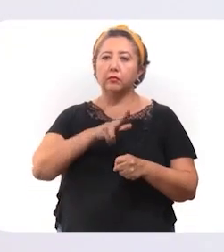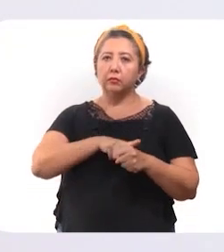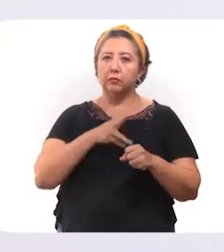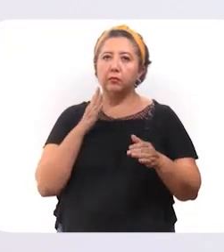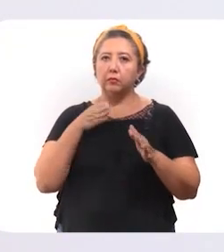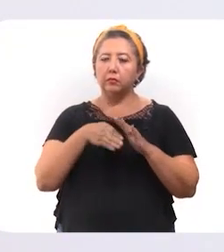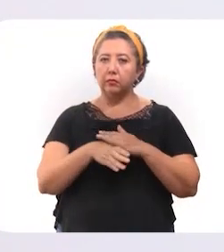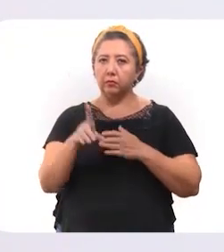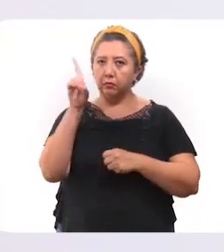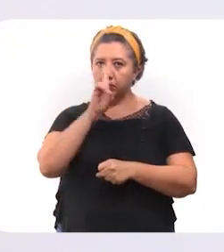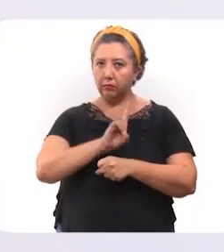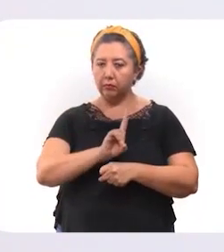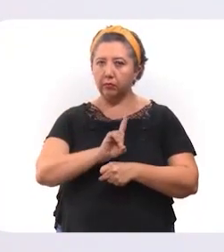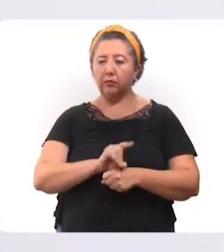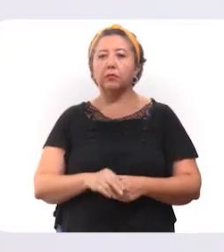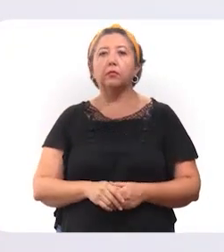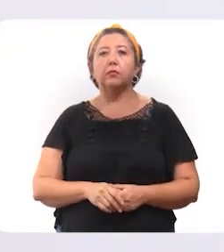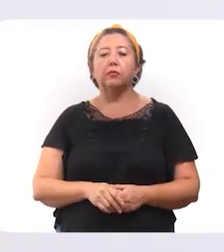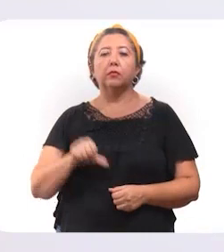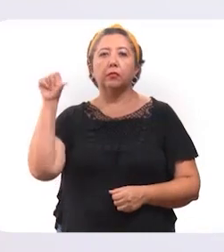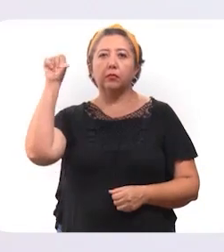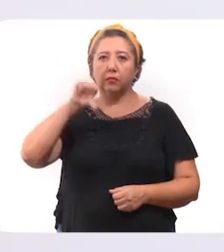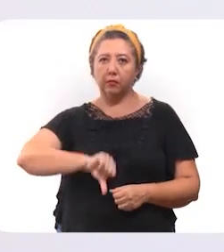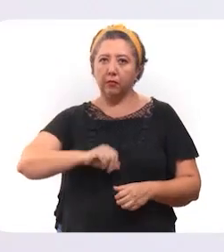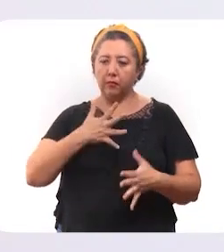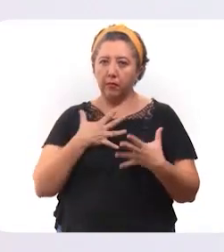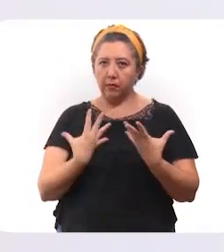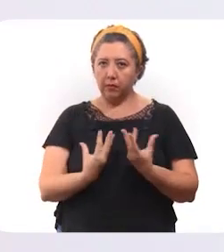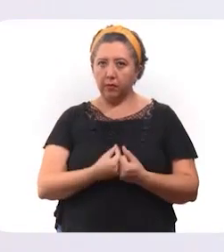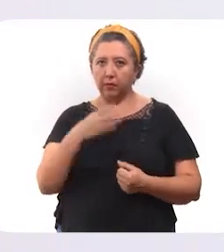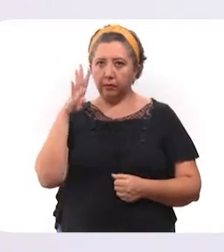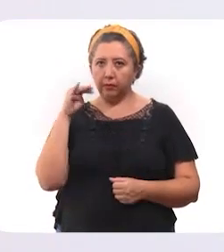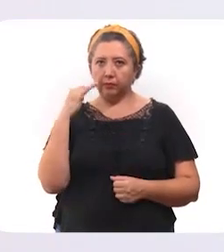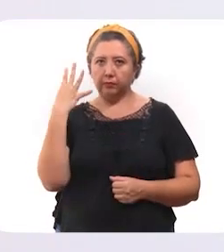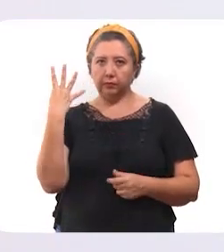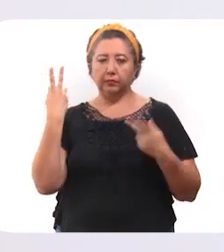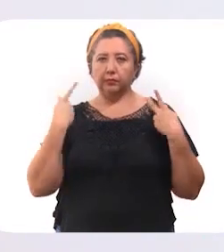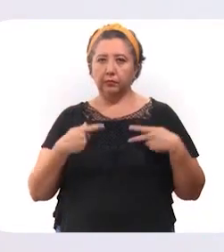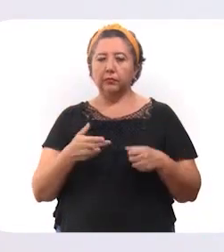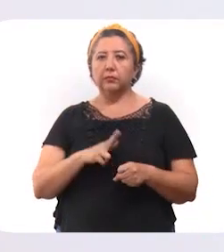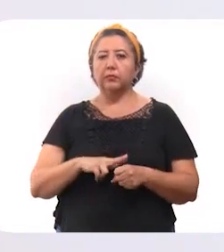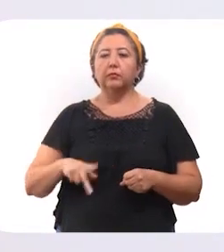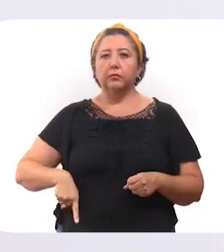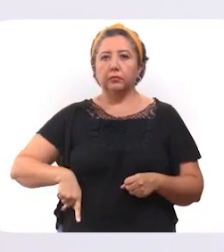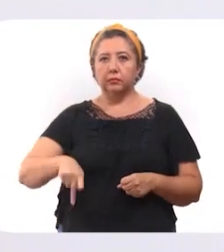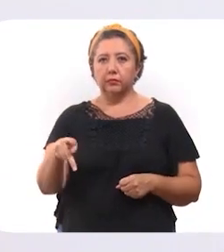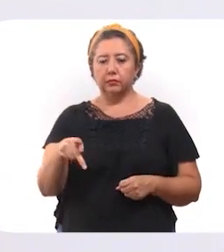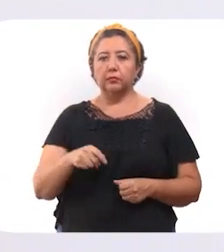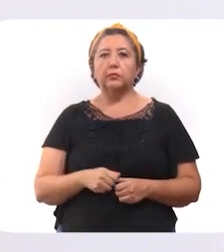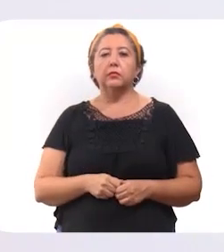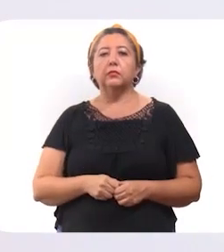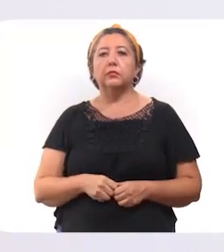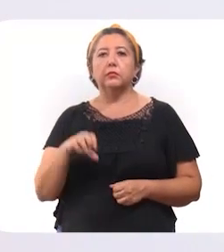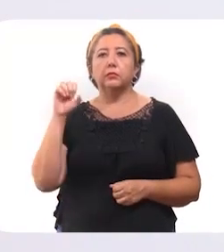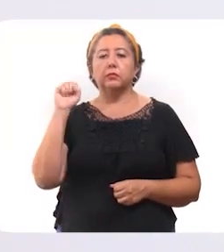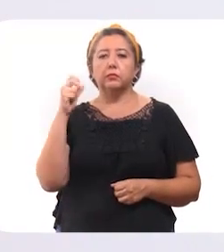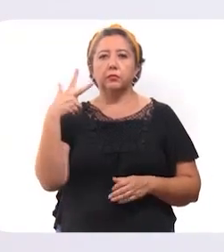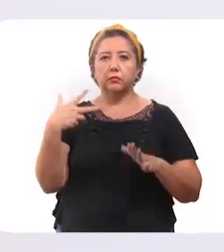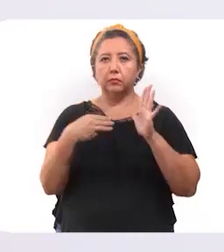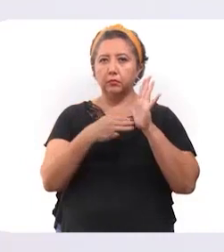ocupación hospitalaria y los ingresos diarios. El día de hoy tenemos 94 pacientes en hospitales públicos,